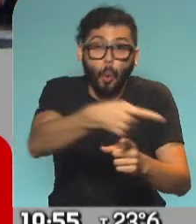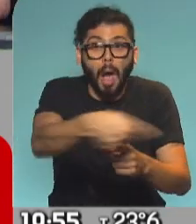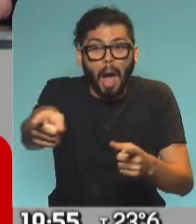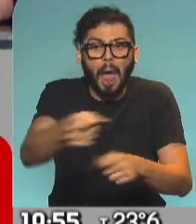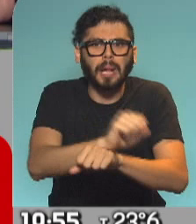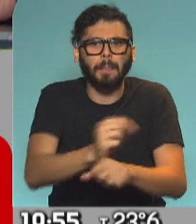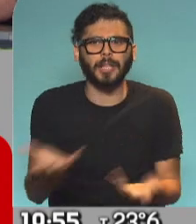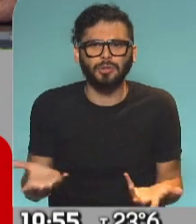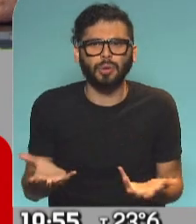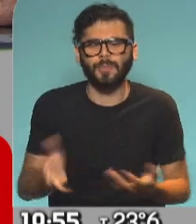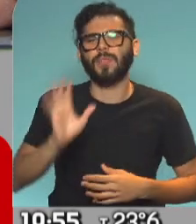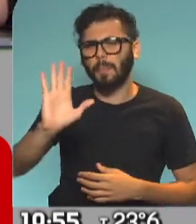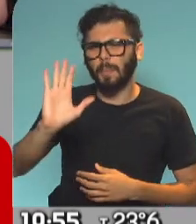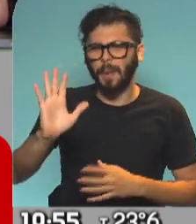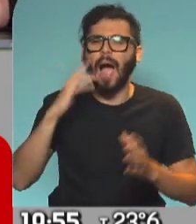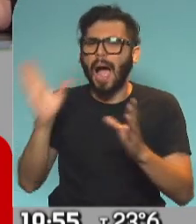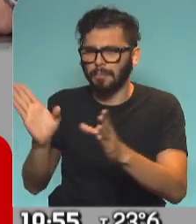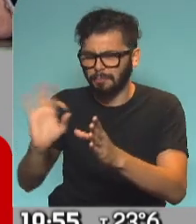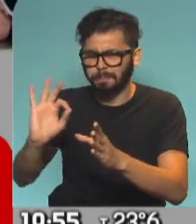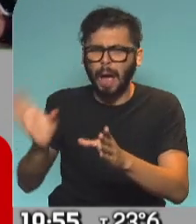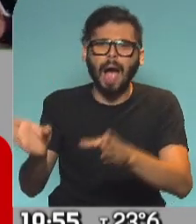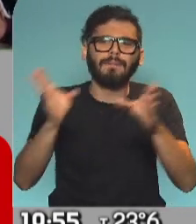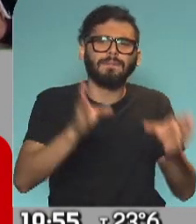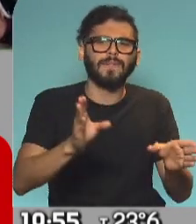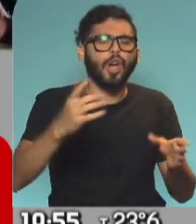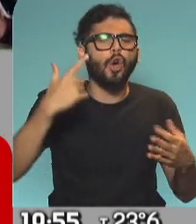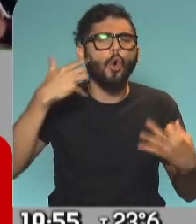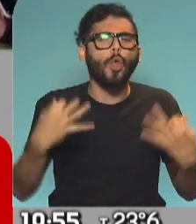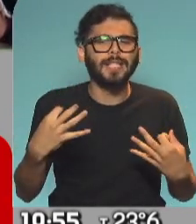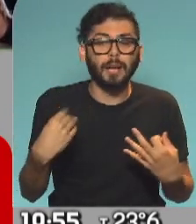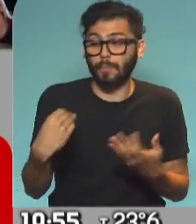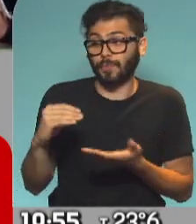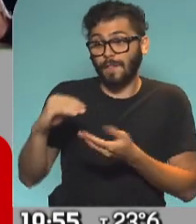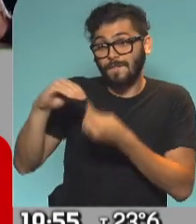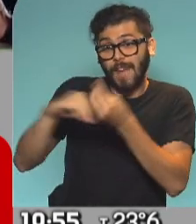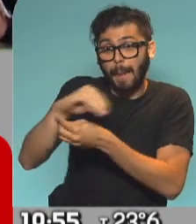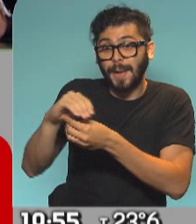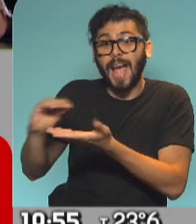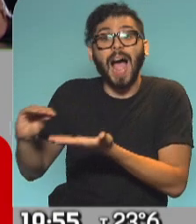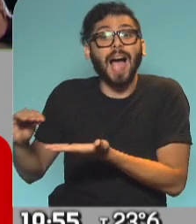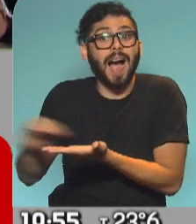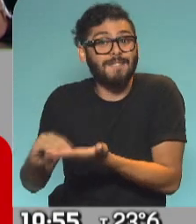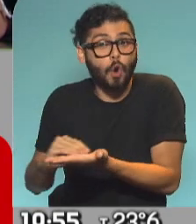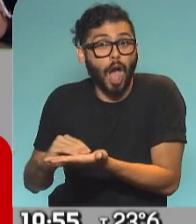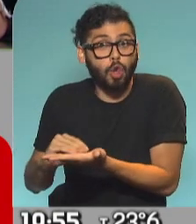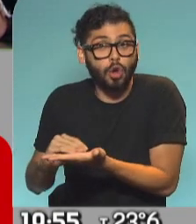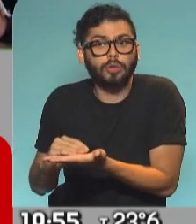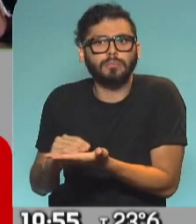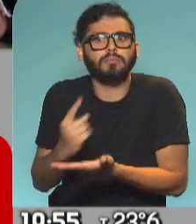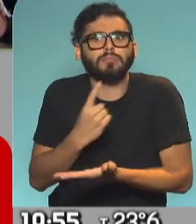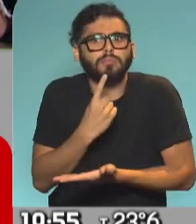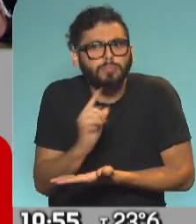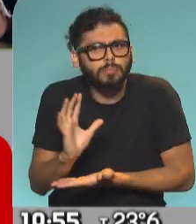al juez este. Bueno, vamos a seguir en lo judicial porque sabemos, a partir del abogado de la familia del paciente fallecido, que hay un intento